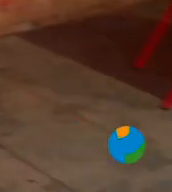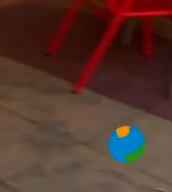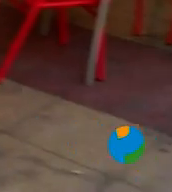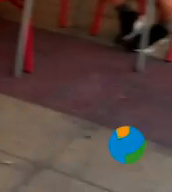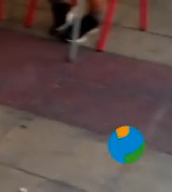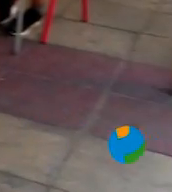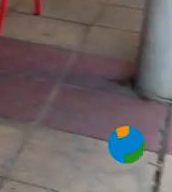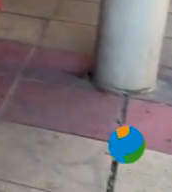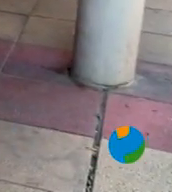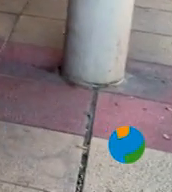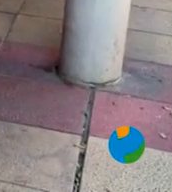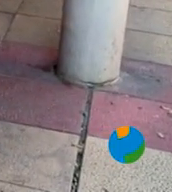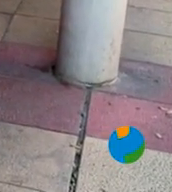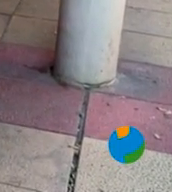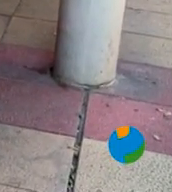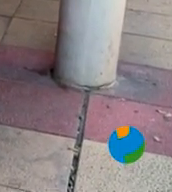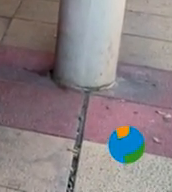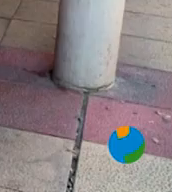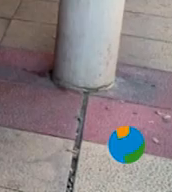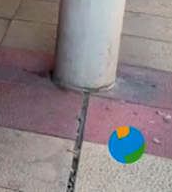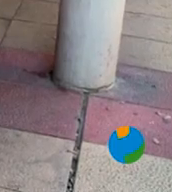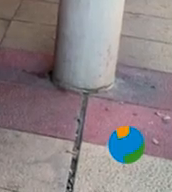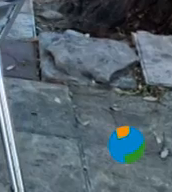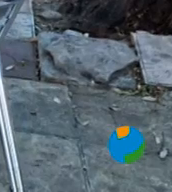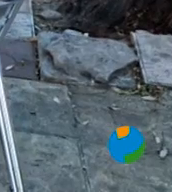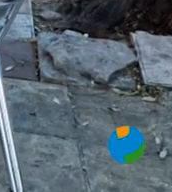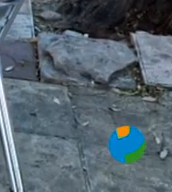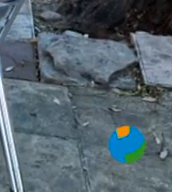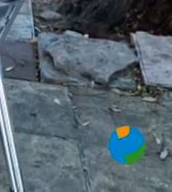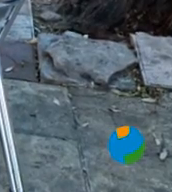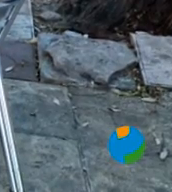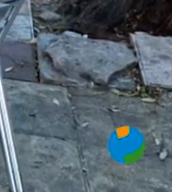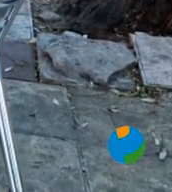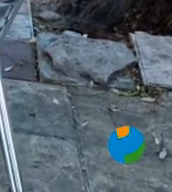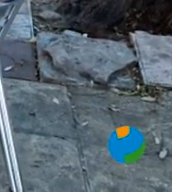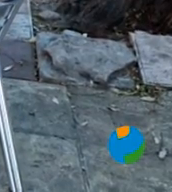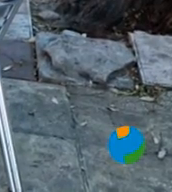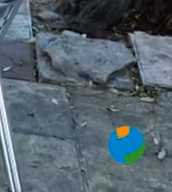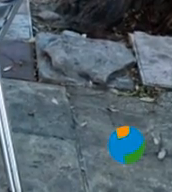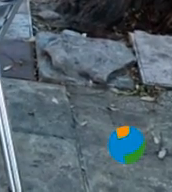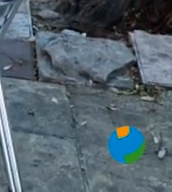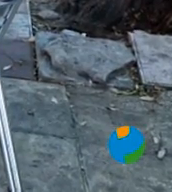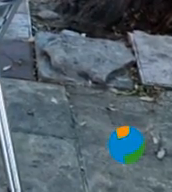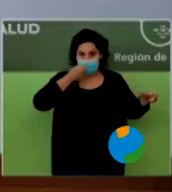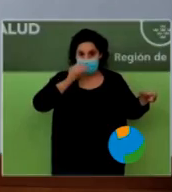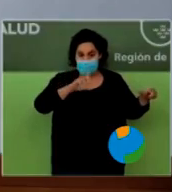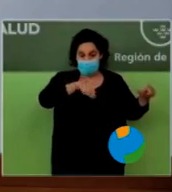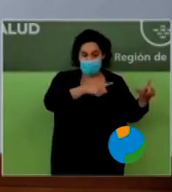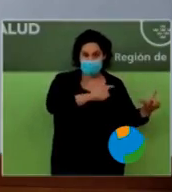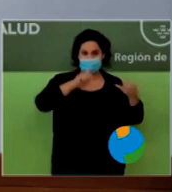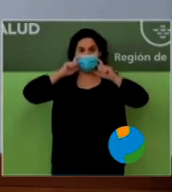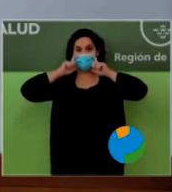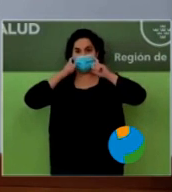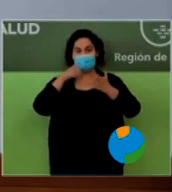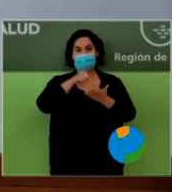de la sociedad murciana, está dando ya sus frutos y 19 municipios, entre los que se encuentra la capital, podrán abrir la hostelería. Los